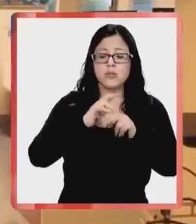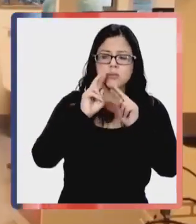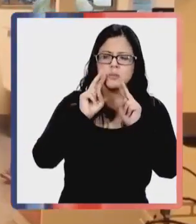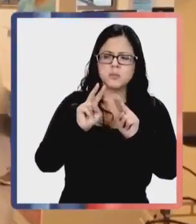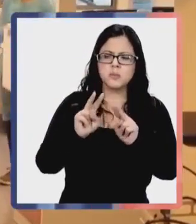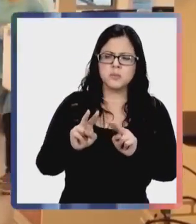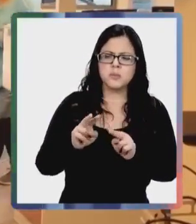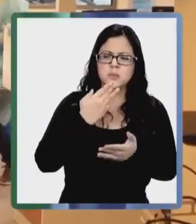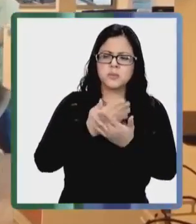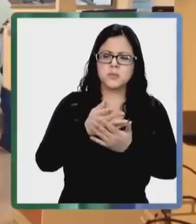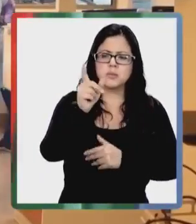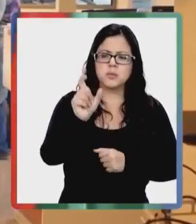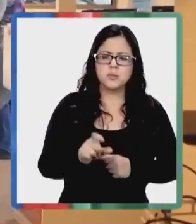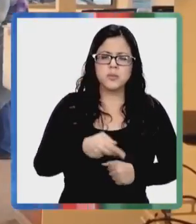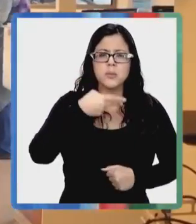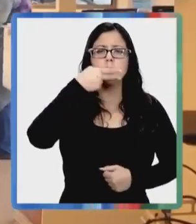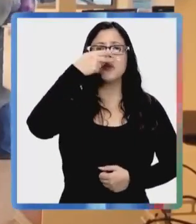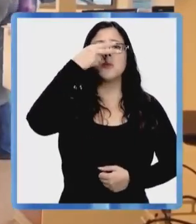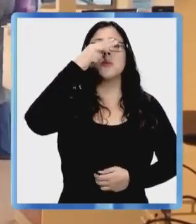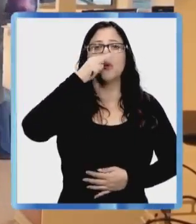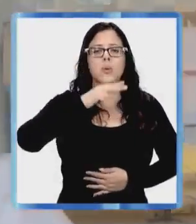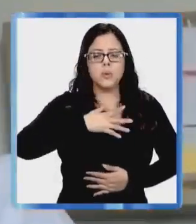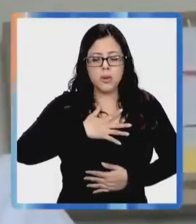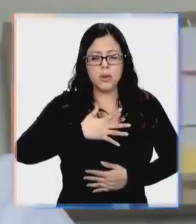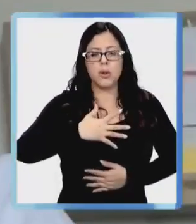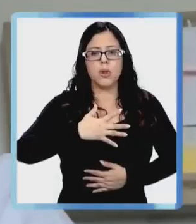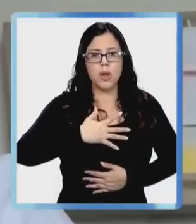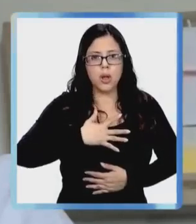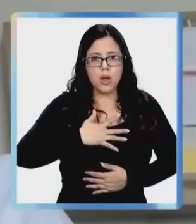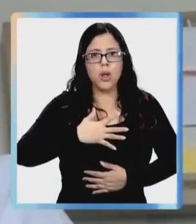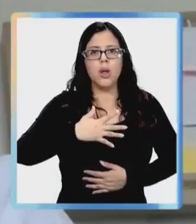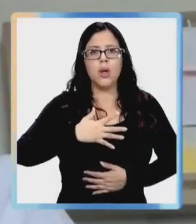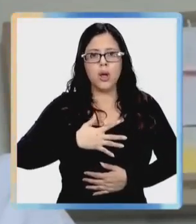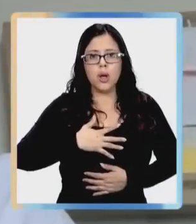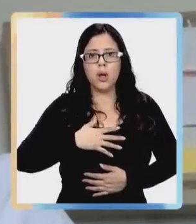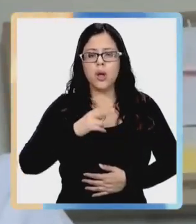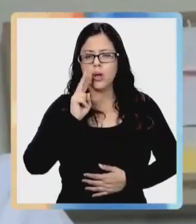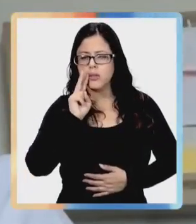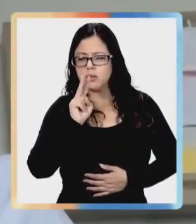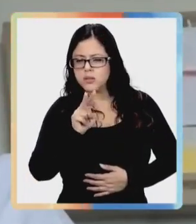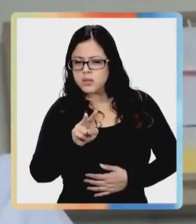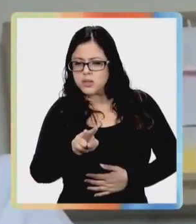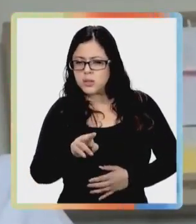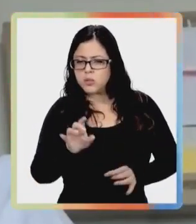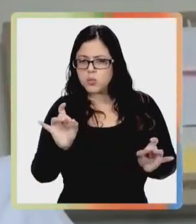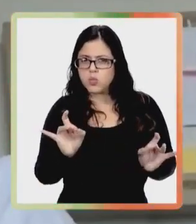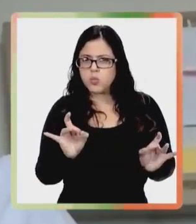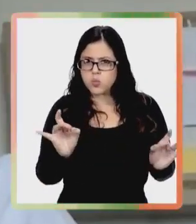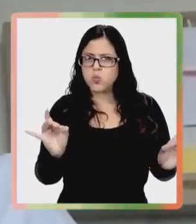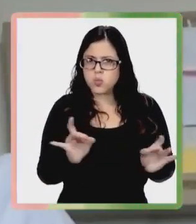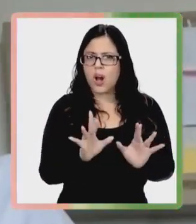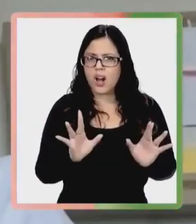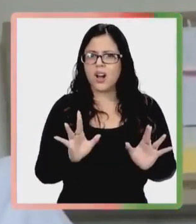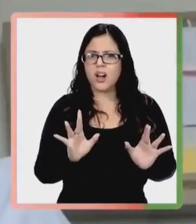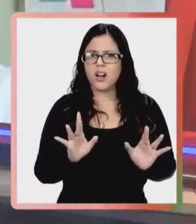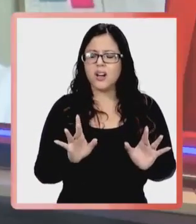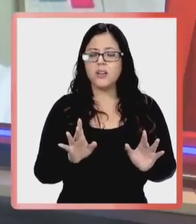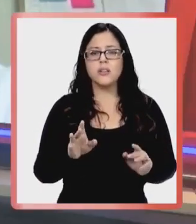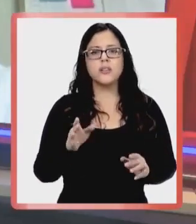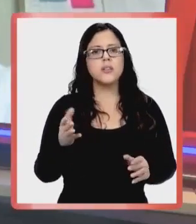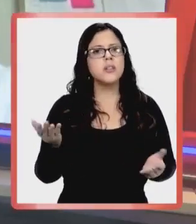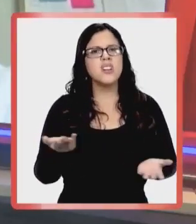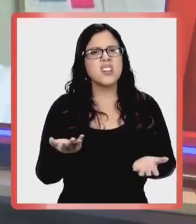está respirando con dificultad. Todos esos síntomas a uno lo hacen pensar que son síntomas premonitorios de algo grave. ¿Qué